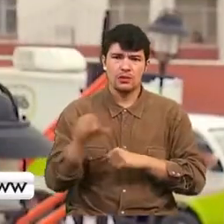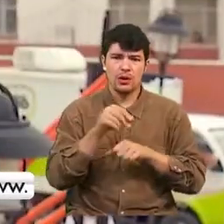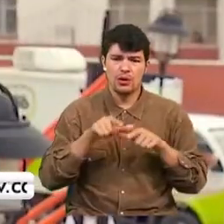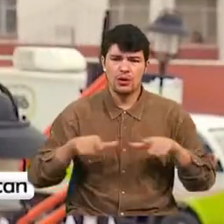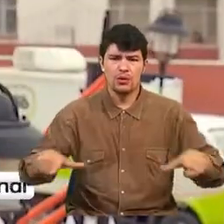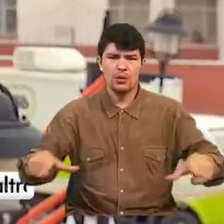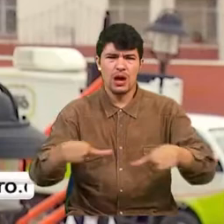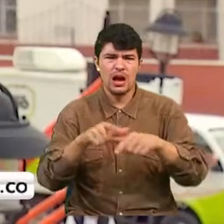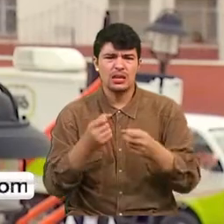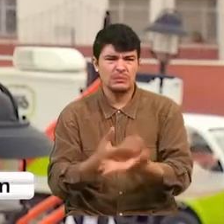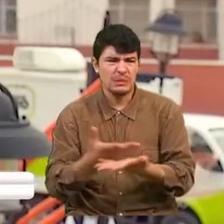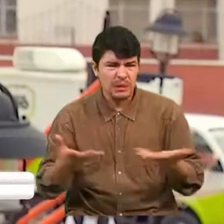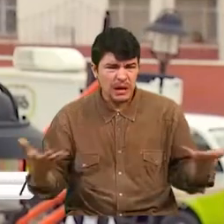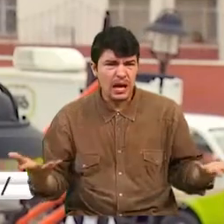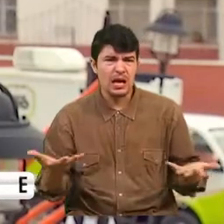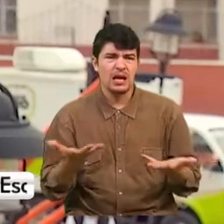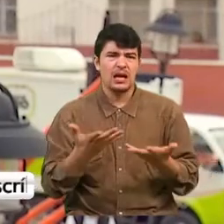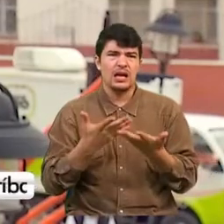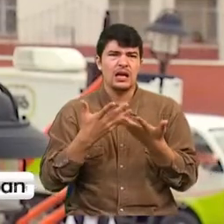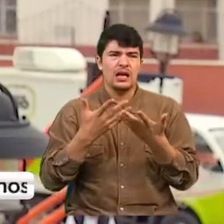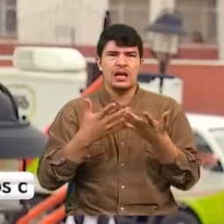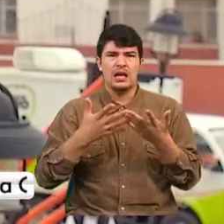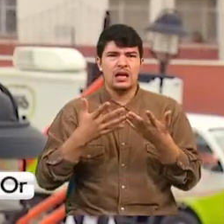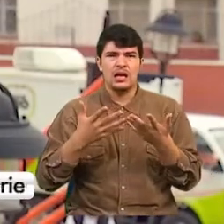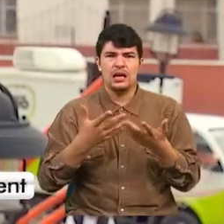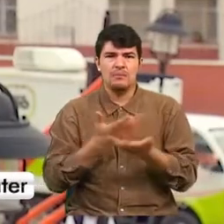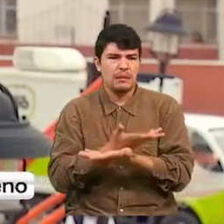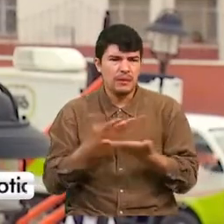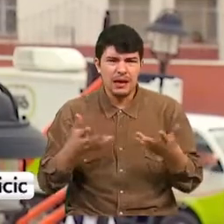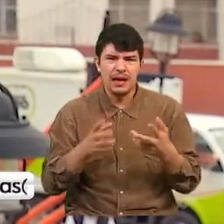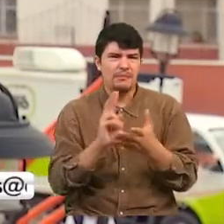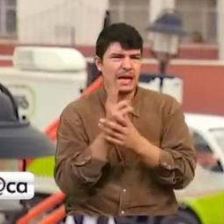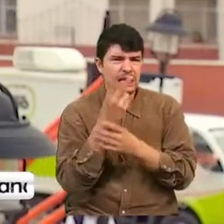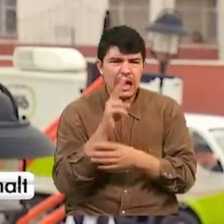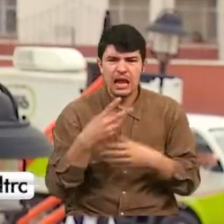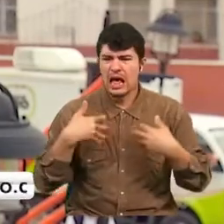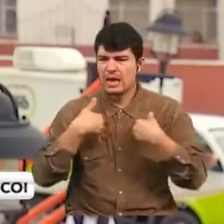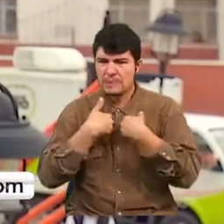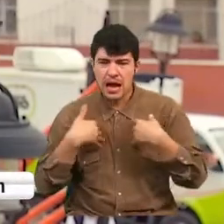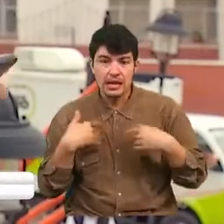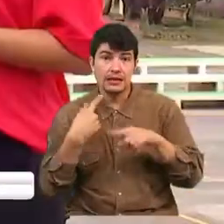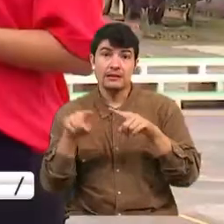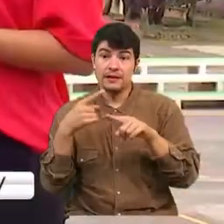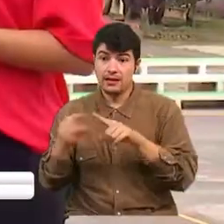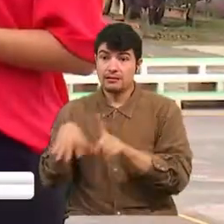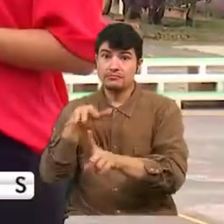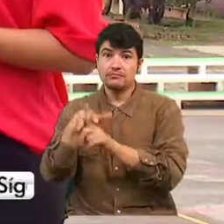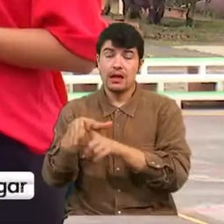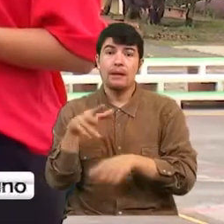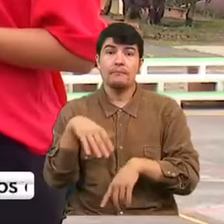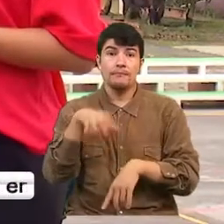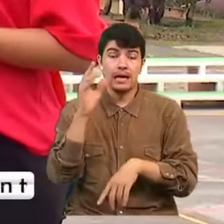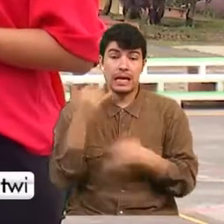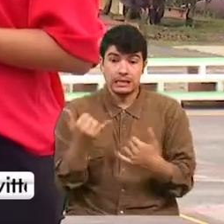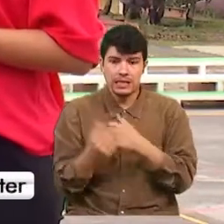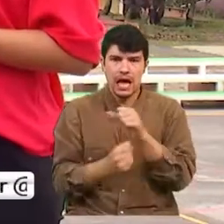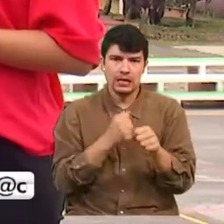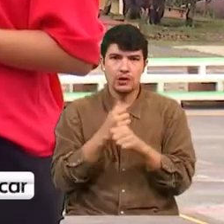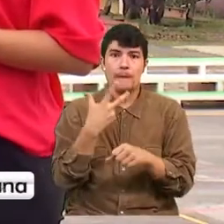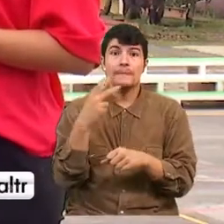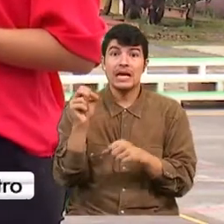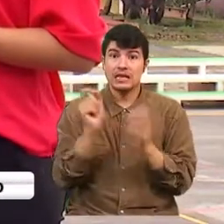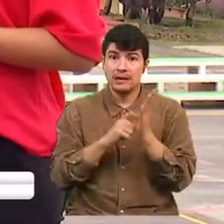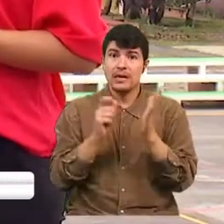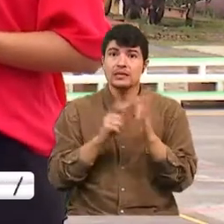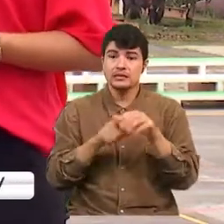los recursos hídricos, a los recursos vegetales, en fin, grandes afectaciones. Son más de 20 los atentados que ha recibido el oleoducto en el que va